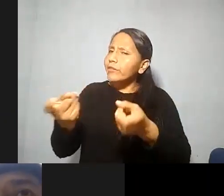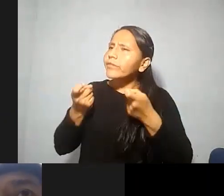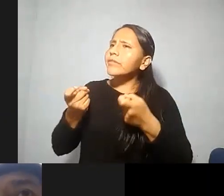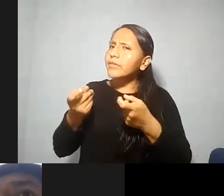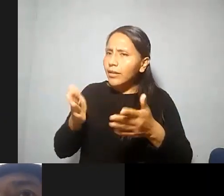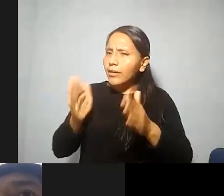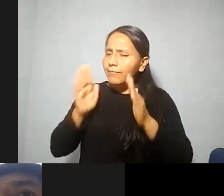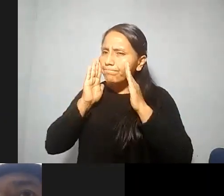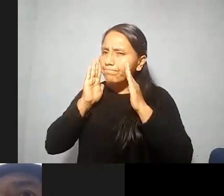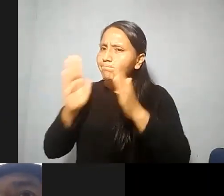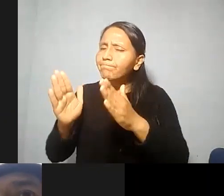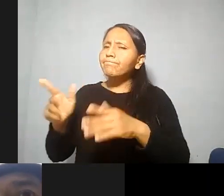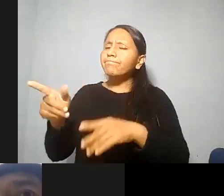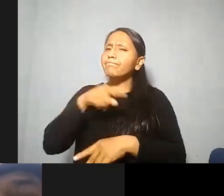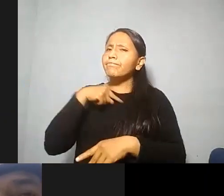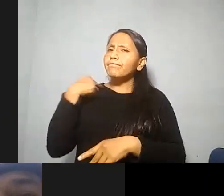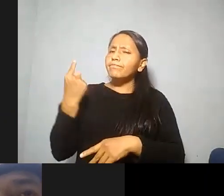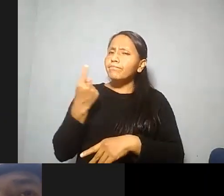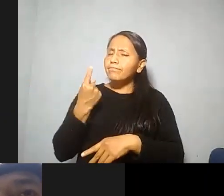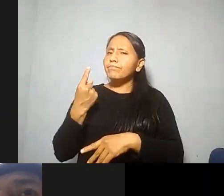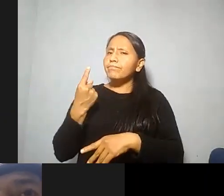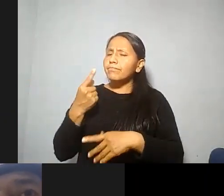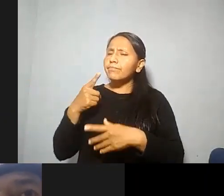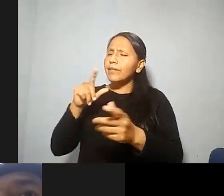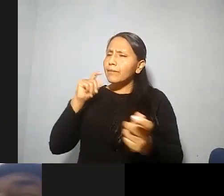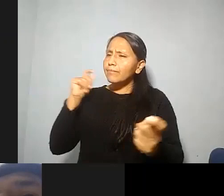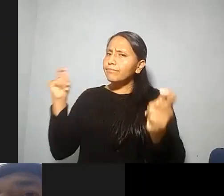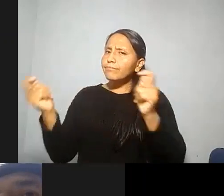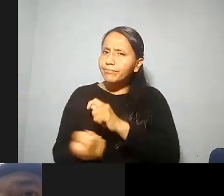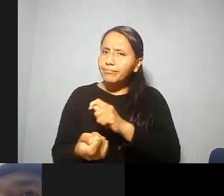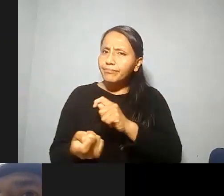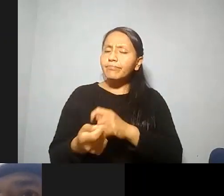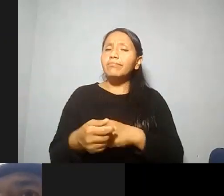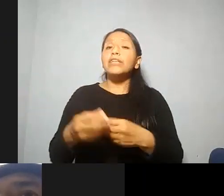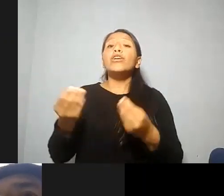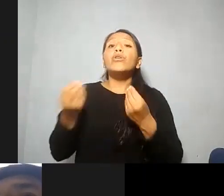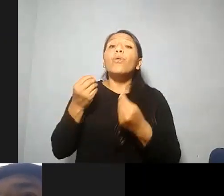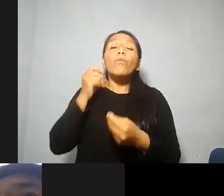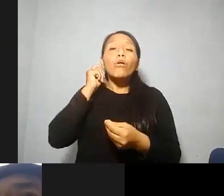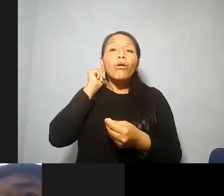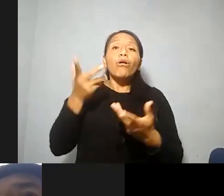alguna manera se transforme, ¿no? ¿Y cómo lo vamos a lograr? Justamente